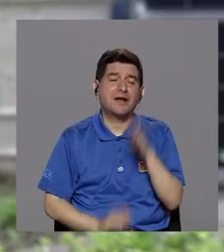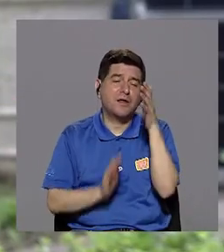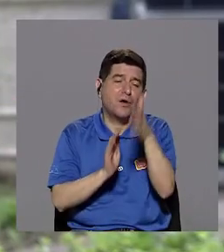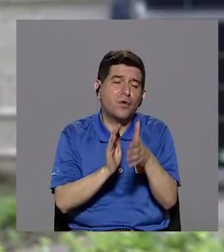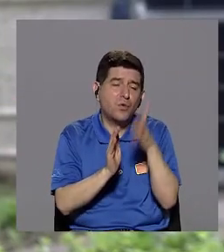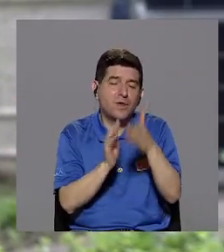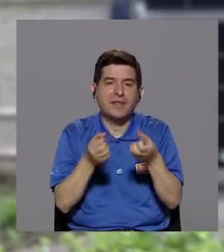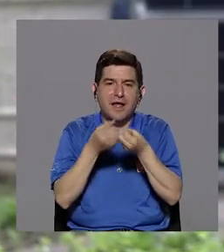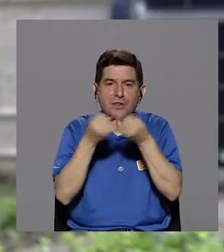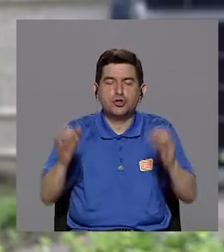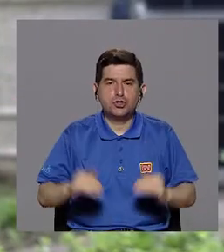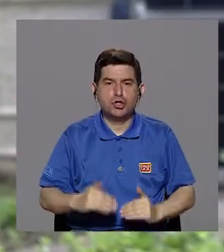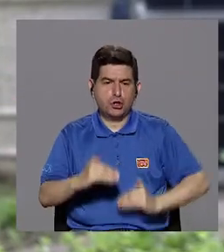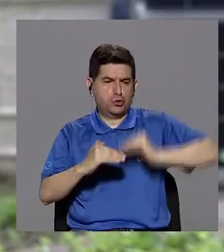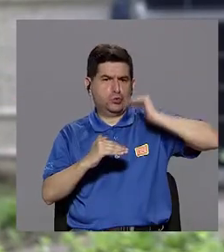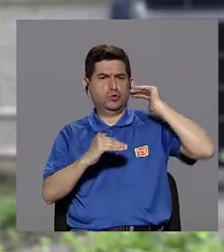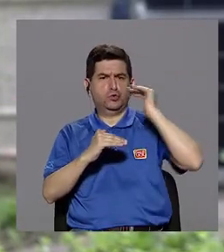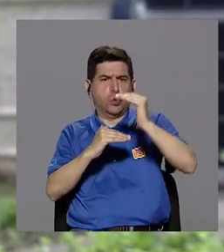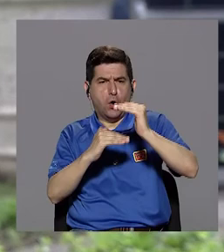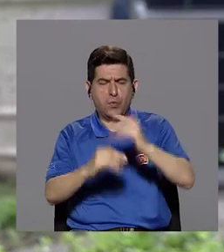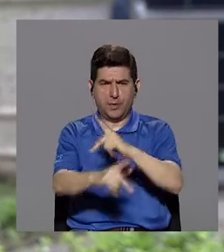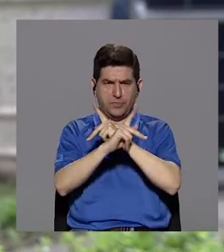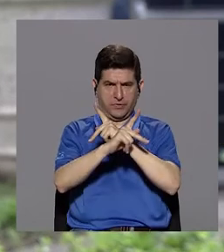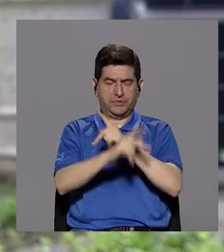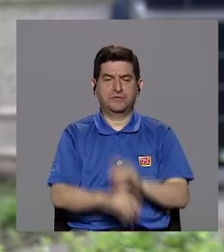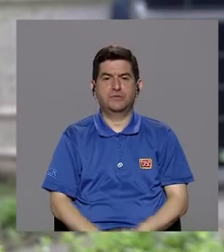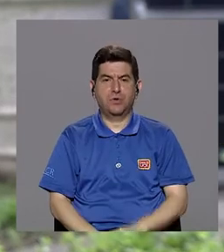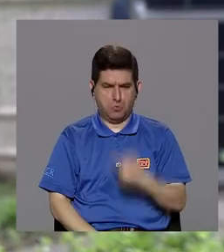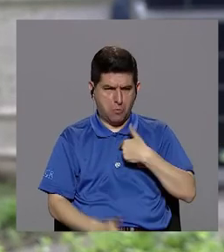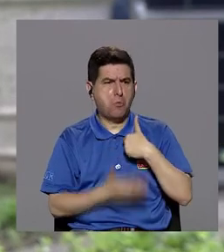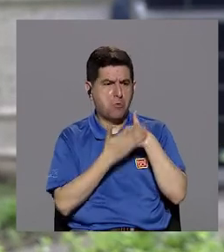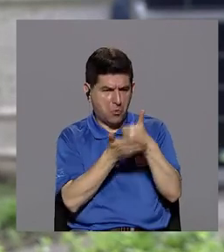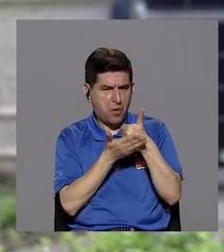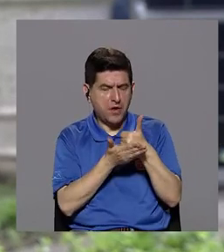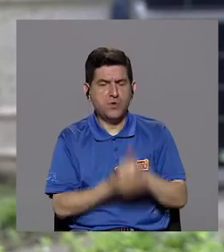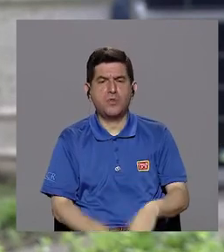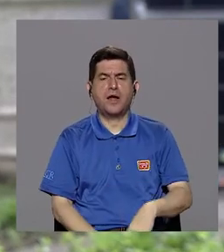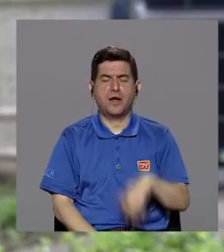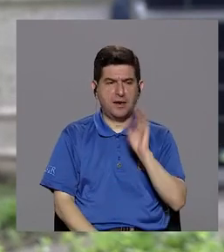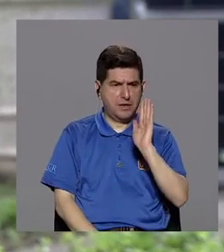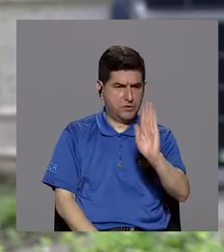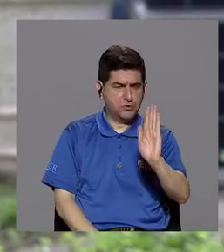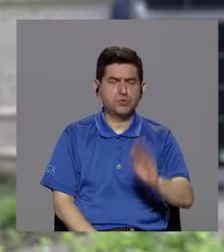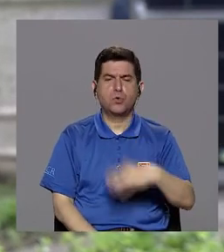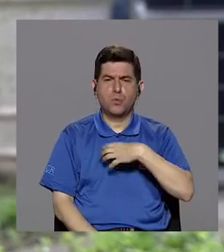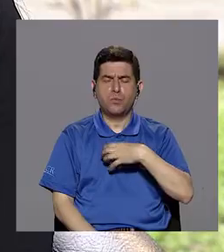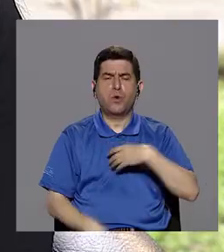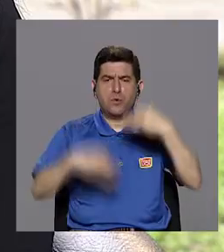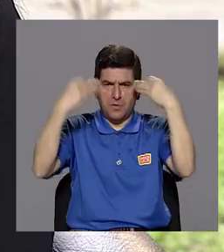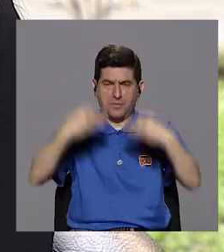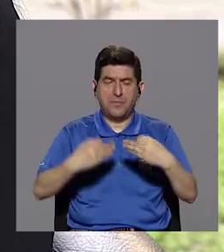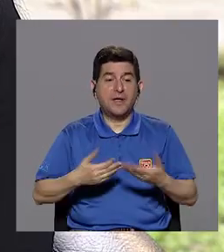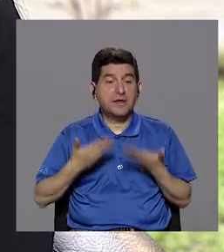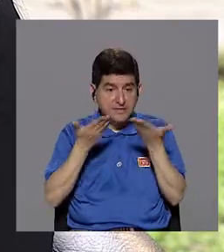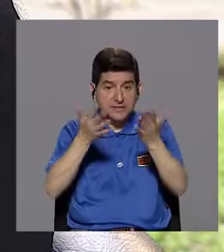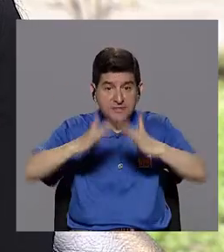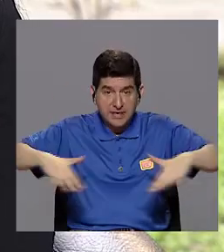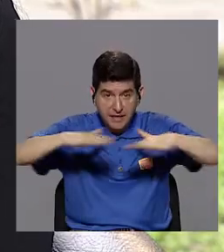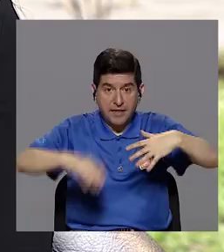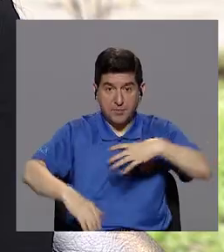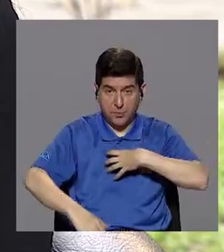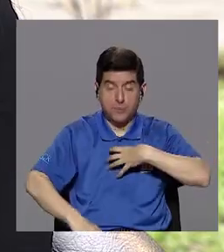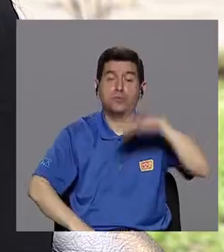sin sobreproteger, ¿verdad? Ser capaz de ayudarle a tomar sus propias decisiones. Y brindar su espacio.